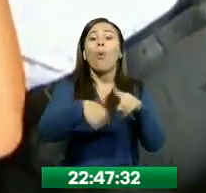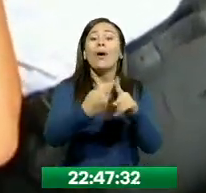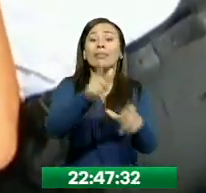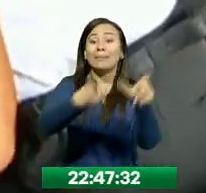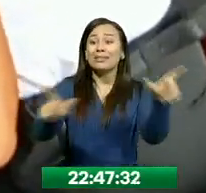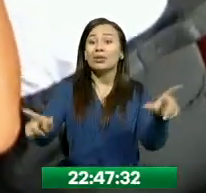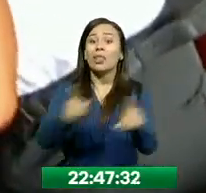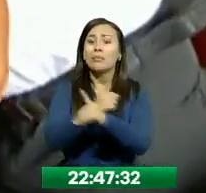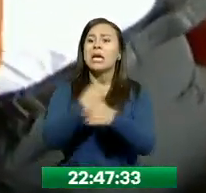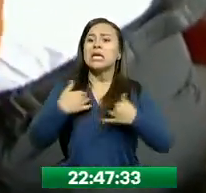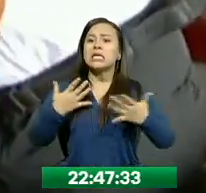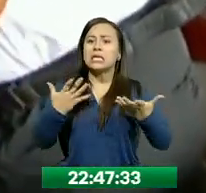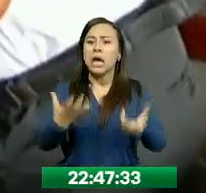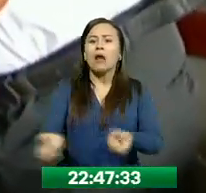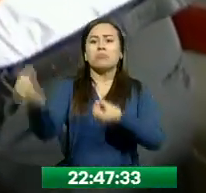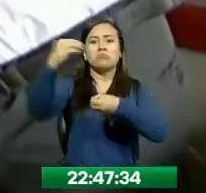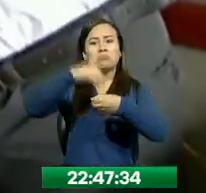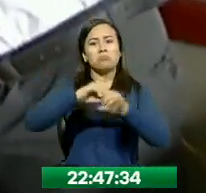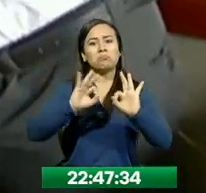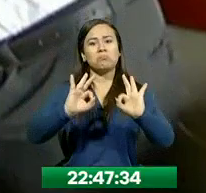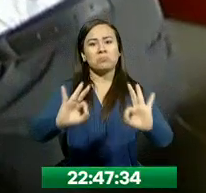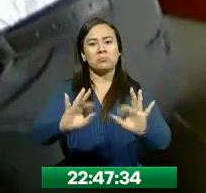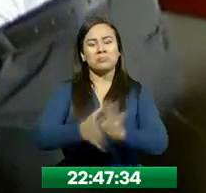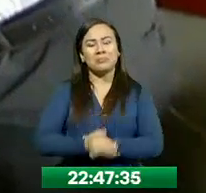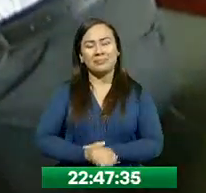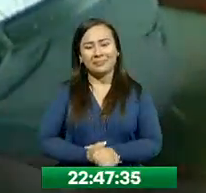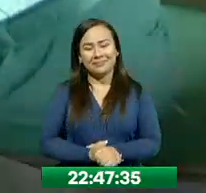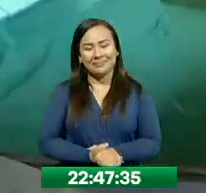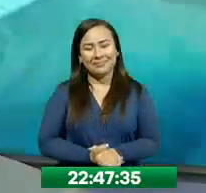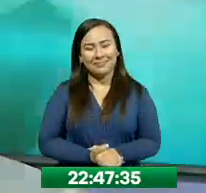quiere. Informó Roselena Vázquez.